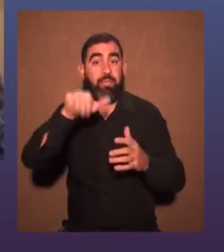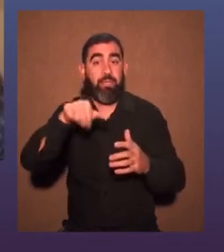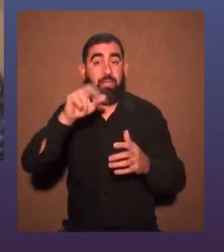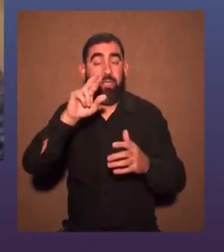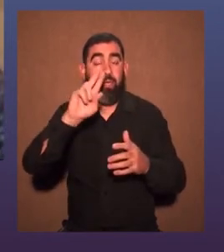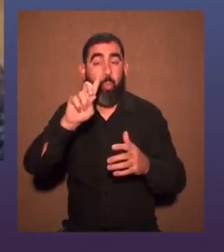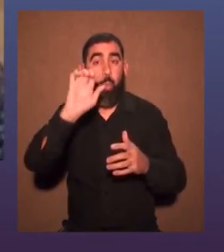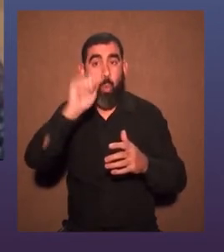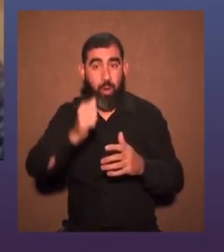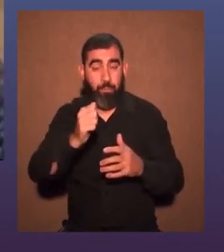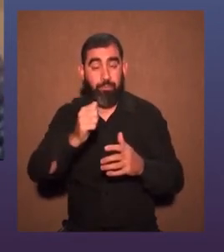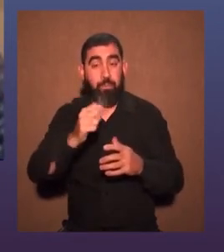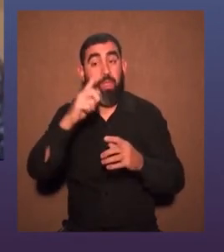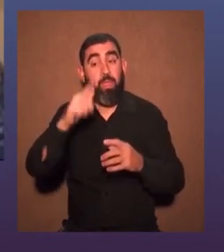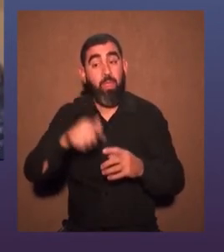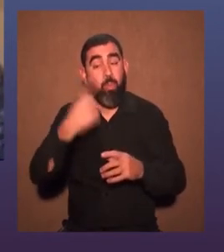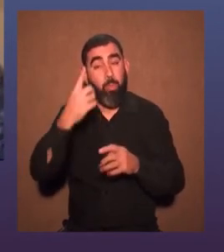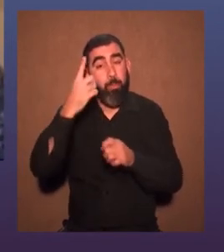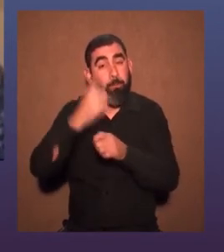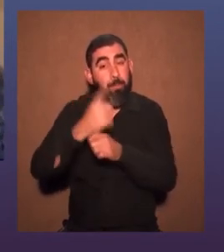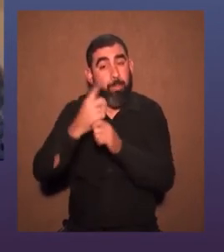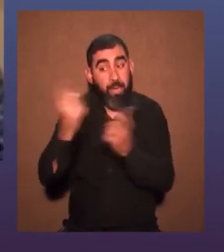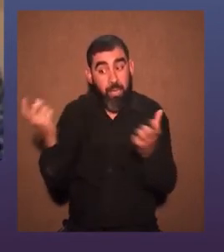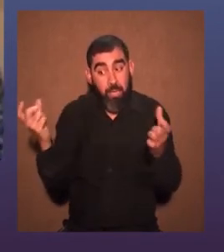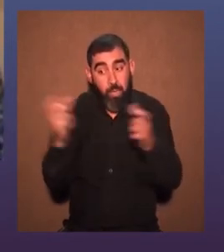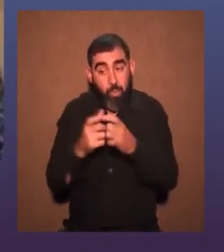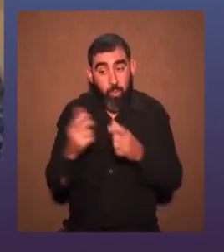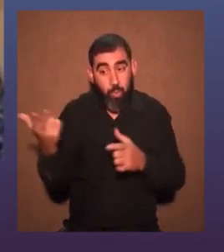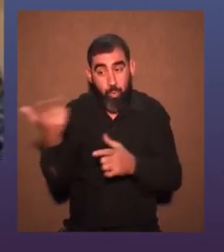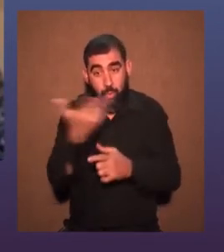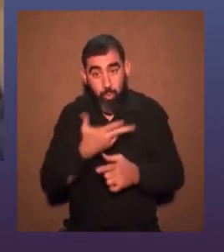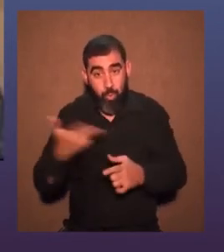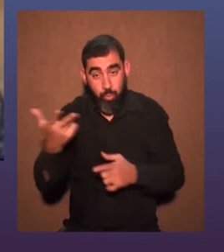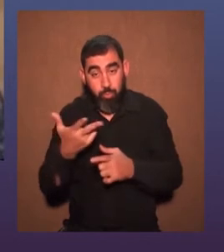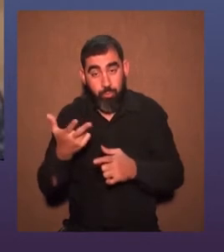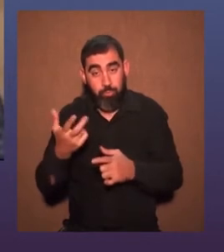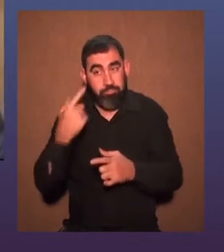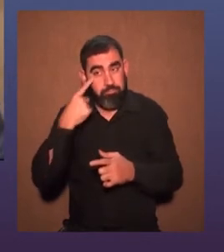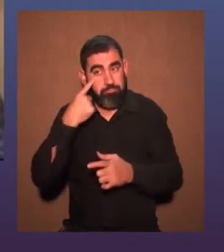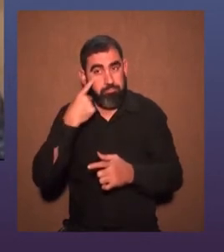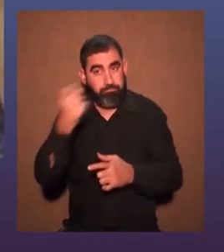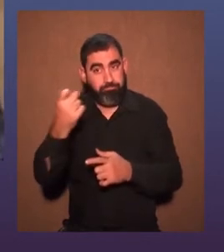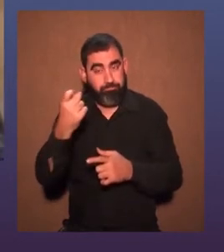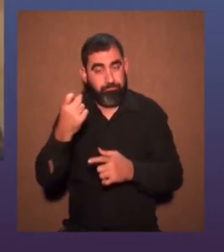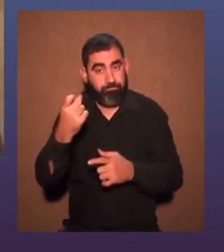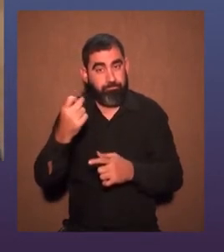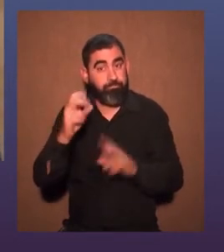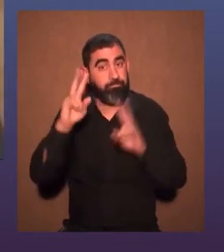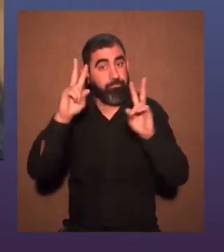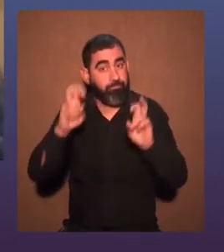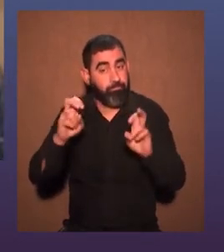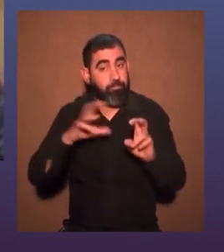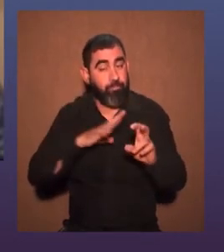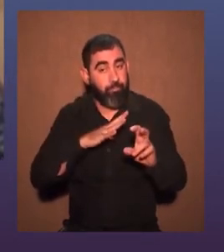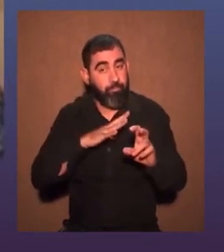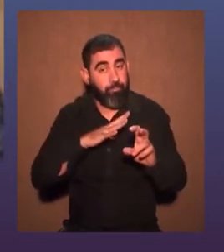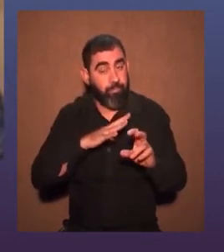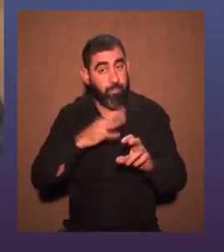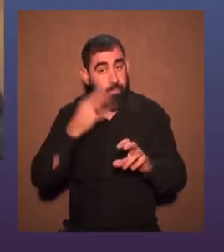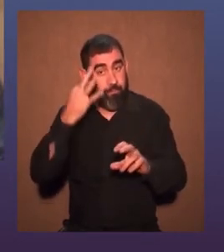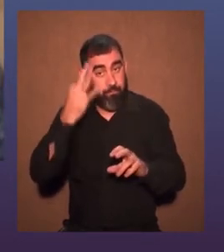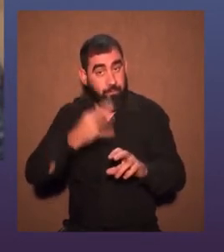enseguida con Marina y con Gabriel, las primeras reuniones que tuvimos, nos dimos cuenta que, bueno, estábamos caminando sobre un terreno